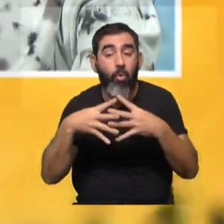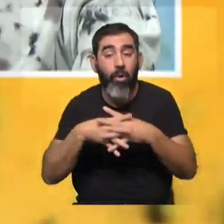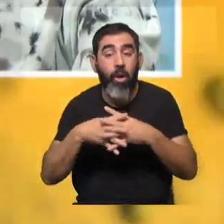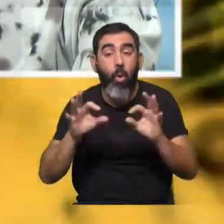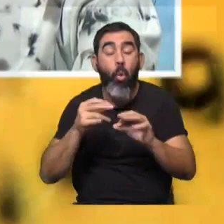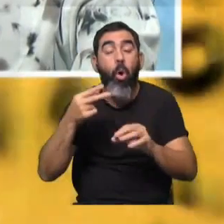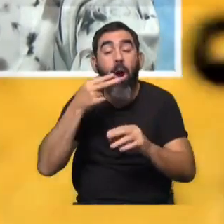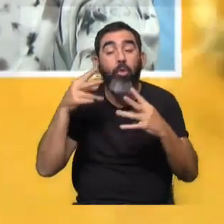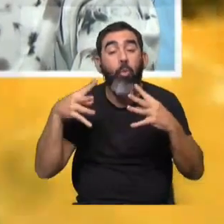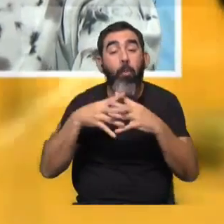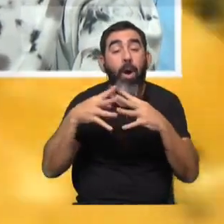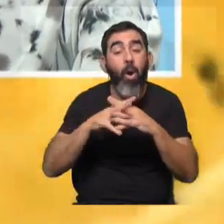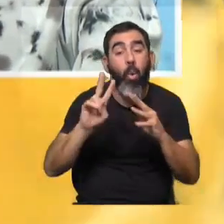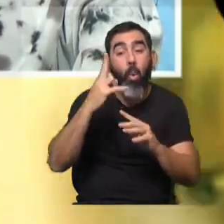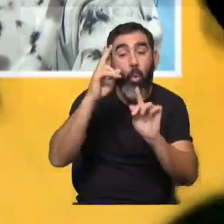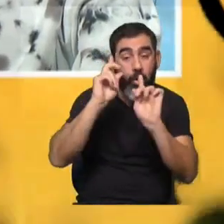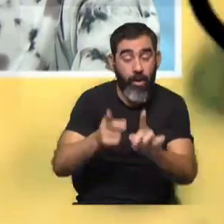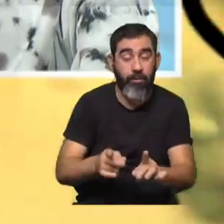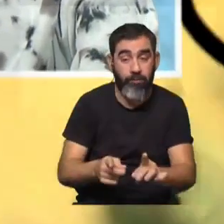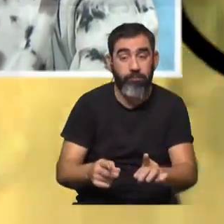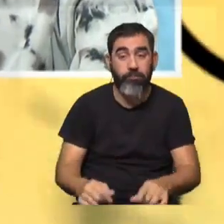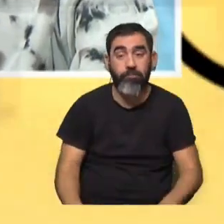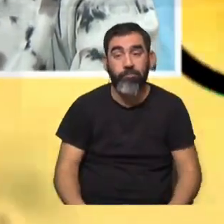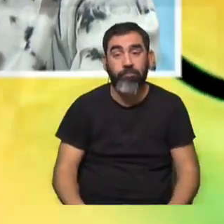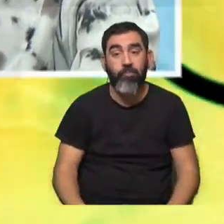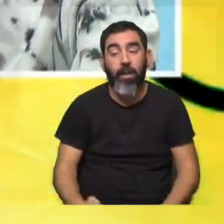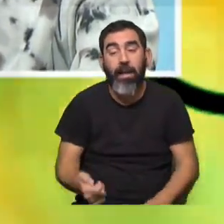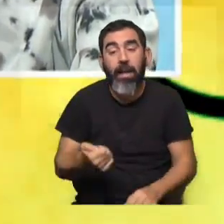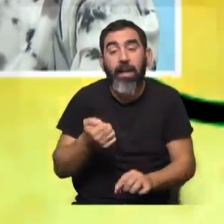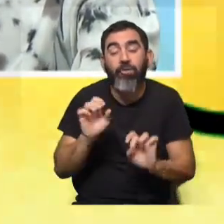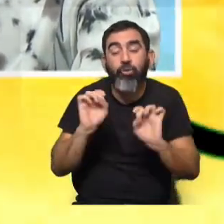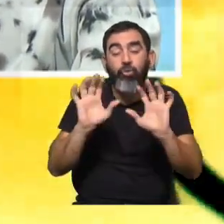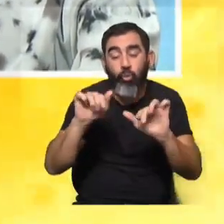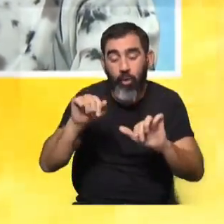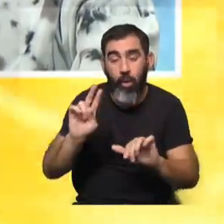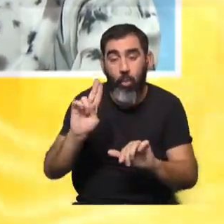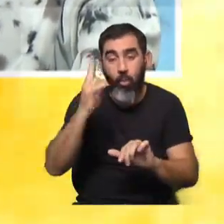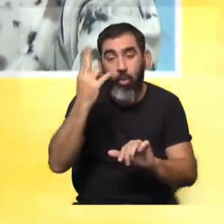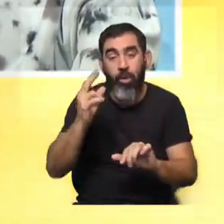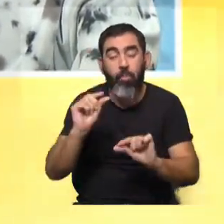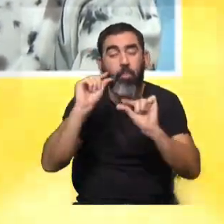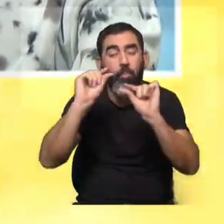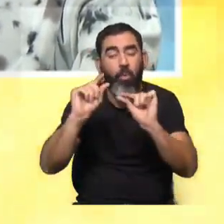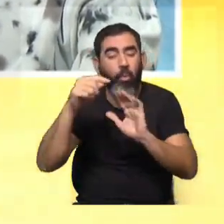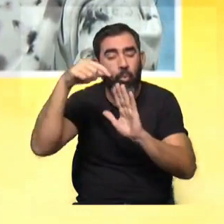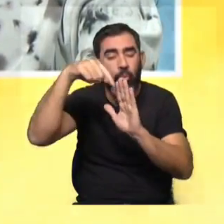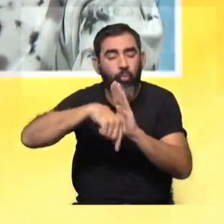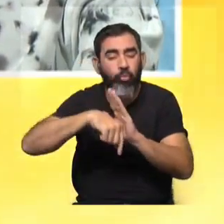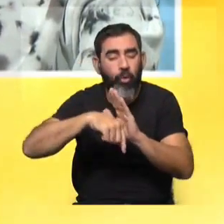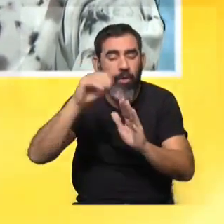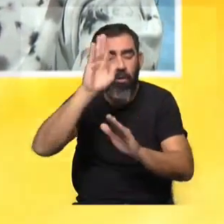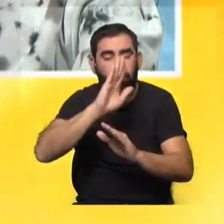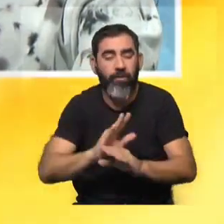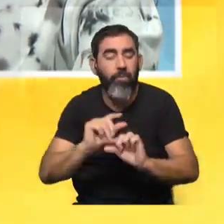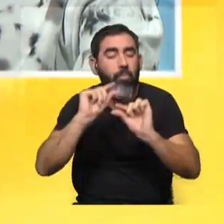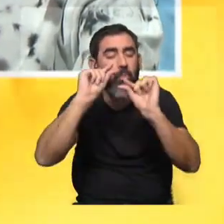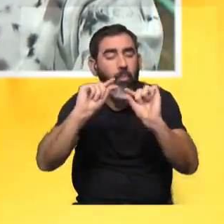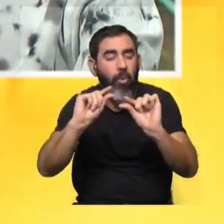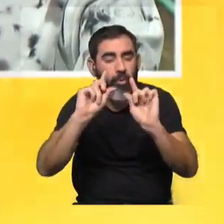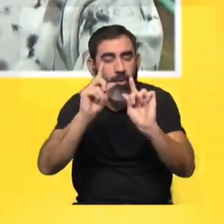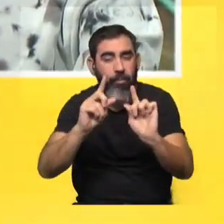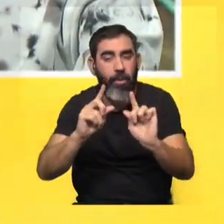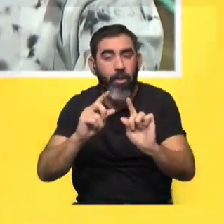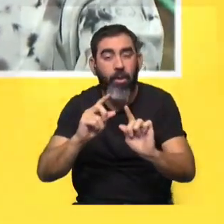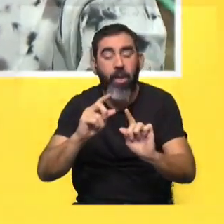uruguayo, se le dice ahora también, porque está casi exclusivamente en Uruguay, una partecita del sur de Río Grande do Sul y una partecita chiquita en la